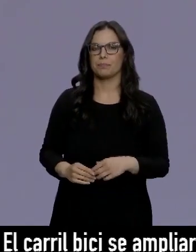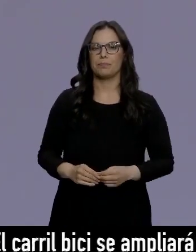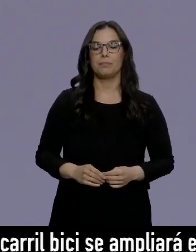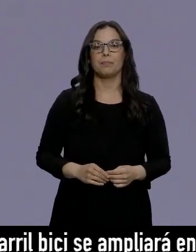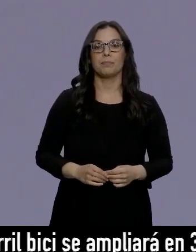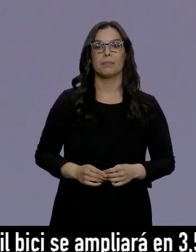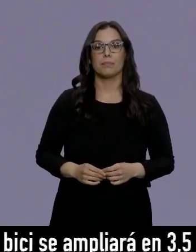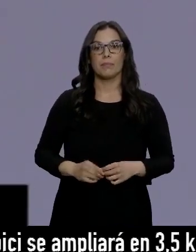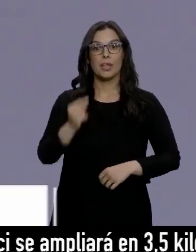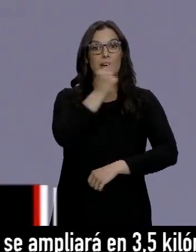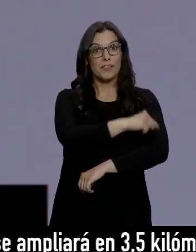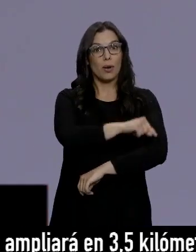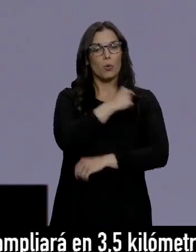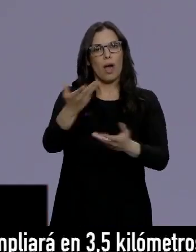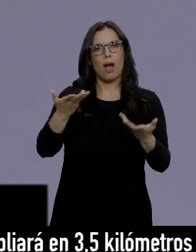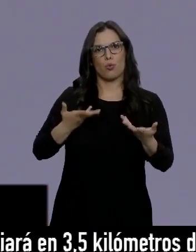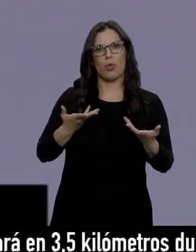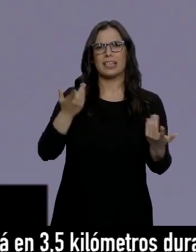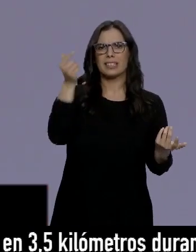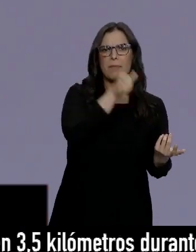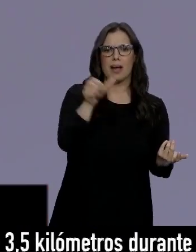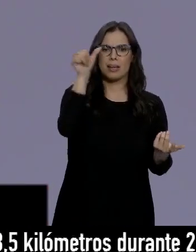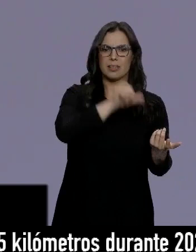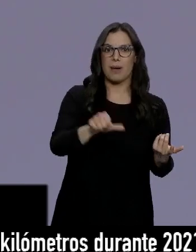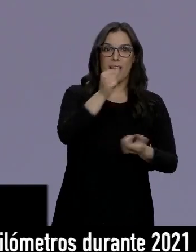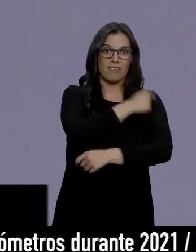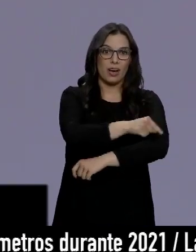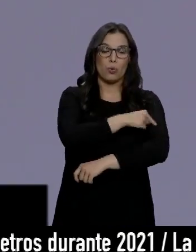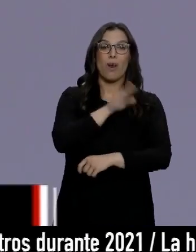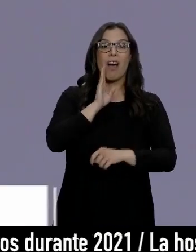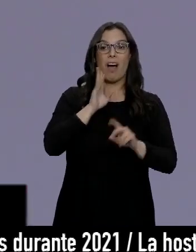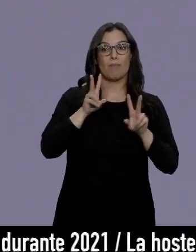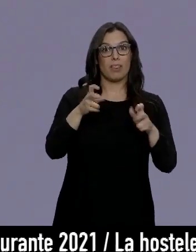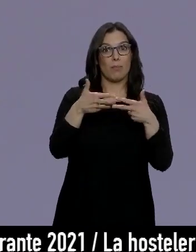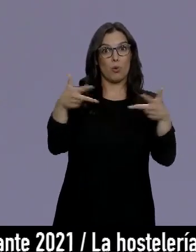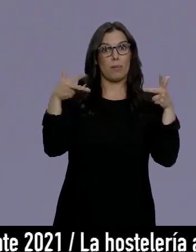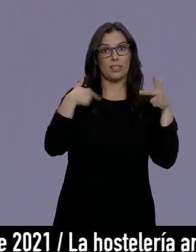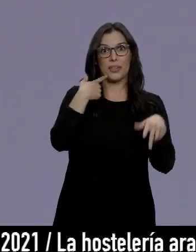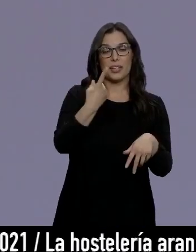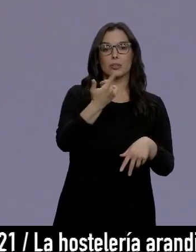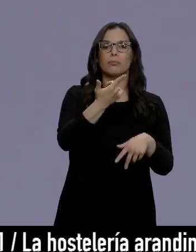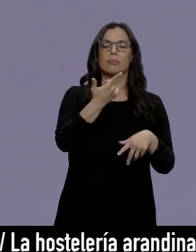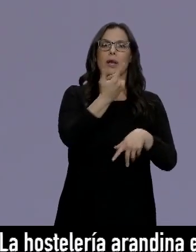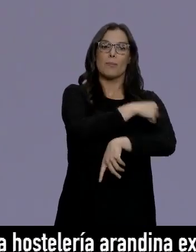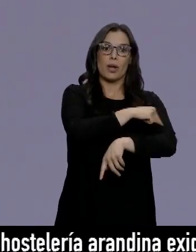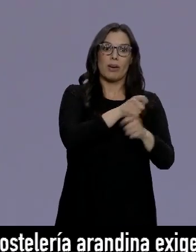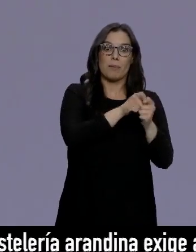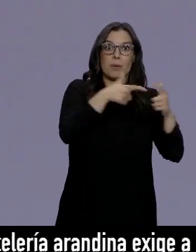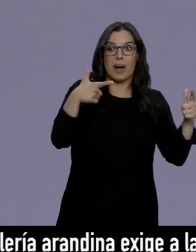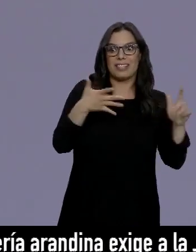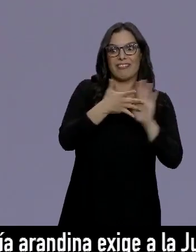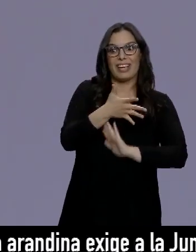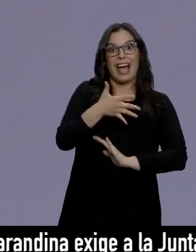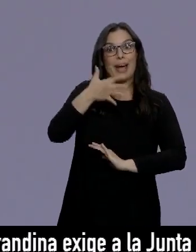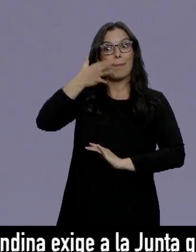La vacunación nos está ayudando. Cada semana que pasa, como he dicho al principio de la rueda de prensa, tenemos menos población susceptible y eso